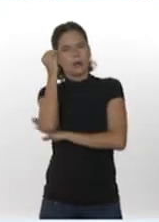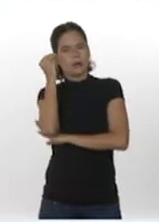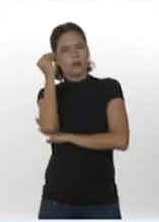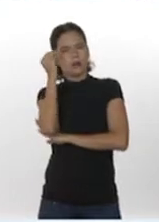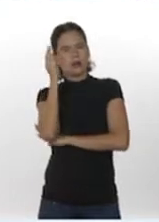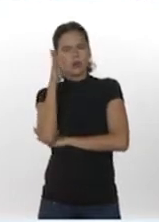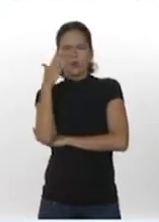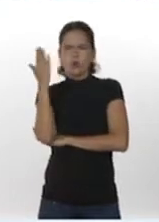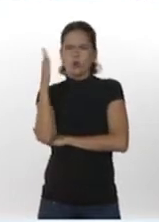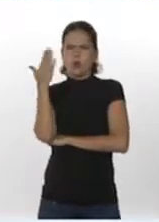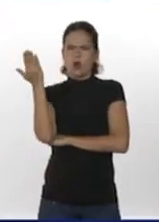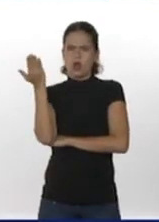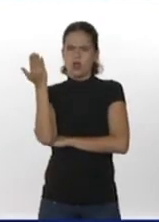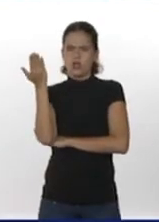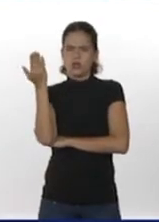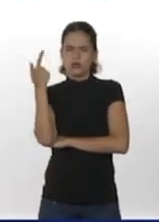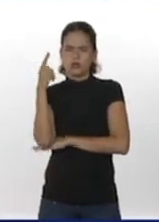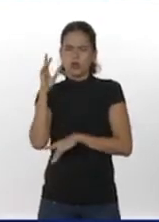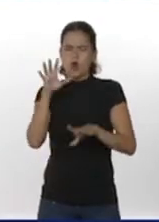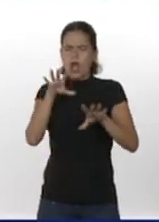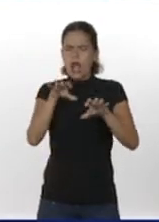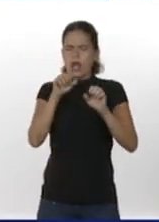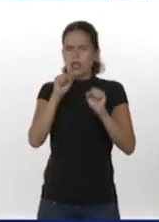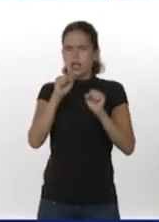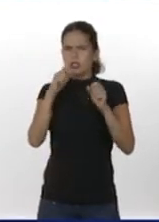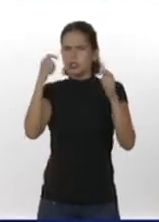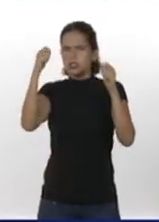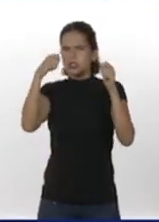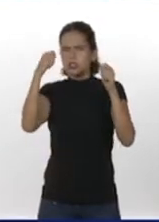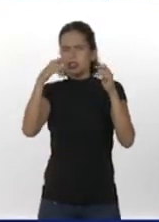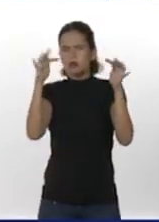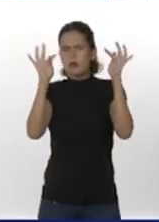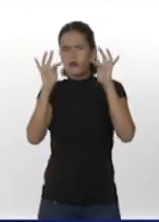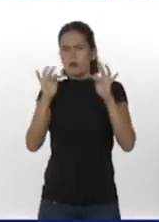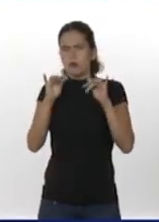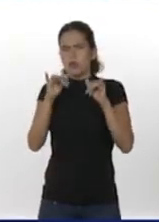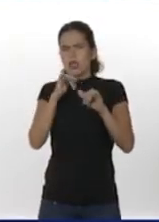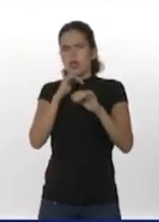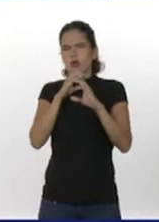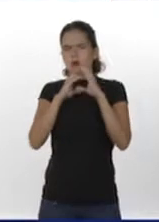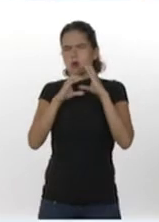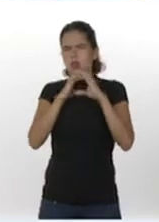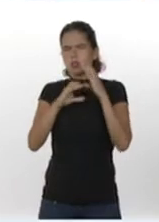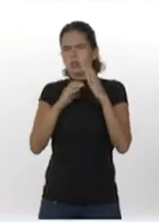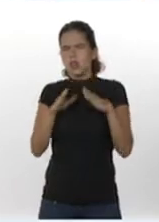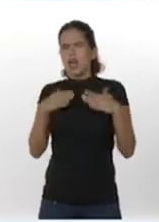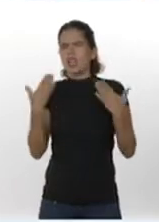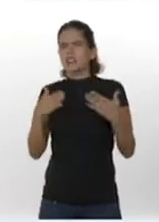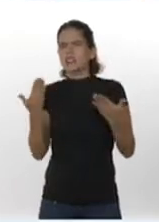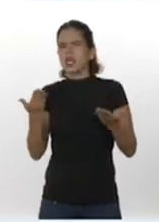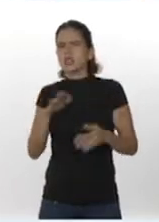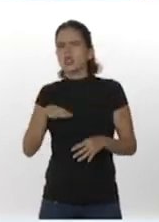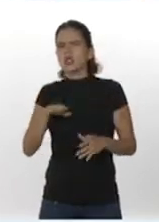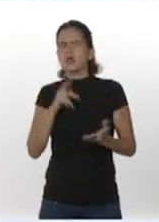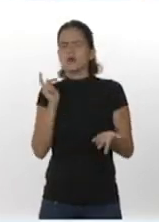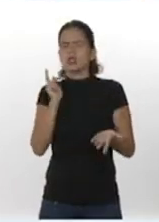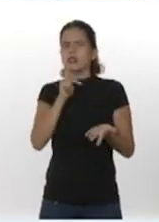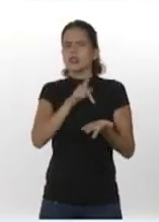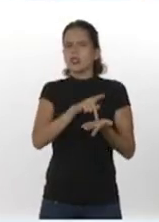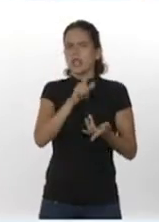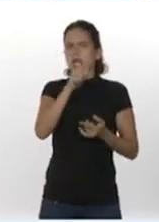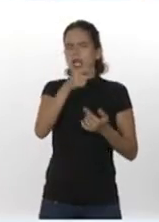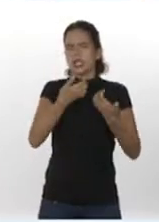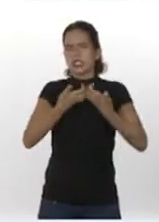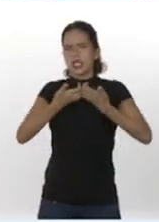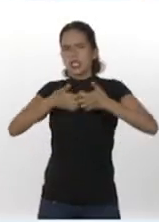a reflexionar cuáles son los alcances del cine como medio de comunicación. ¿Hasta dónde puede llegar esa gran